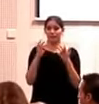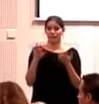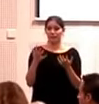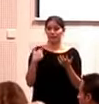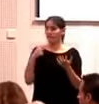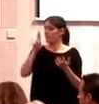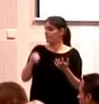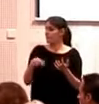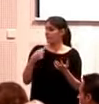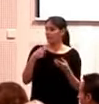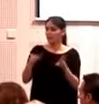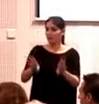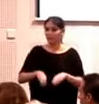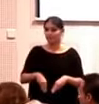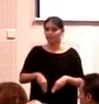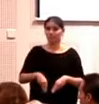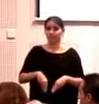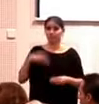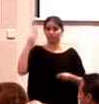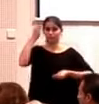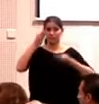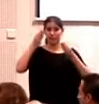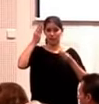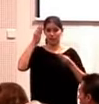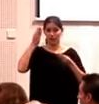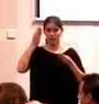también los hay que ir asimilando. En mi caso